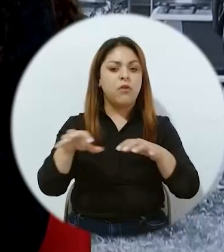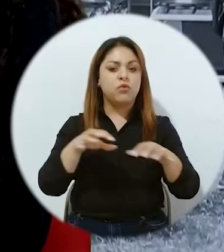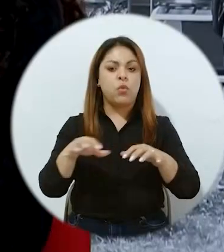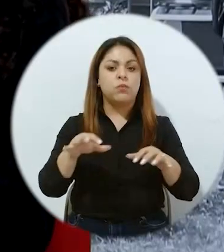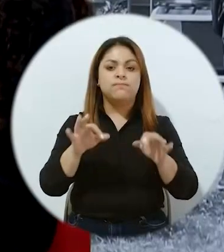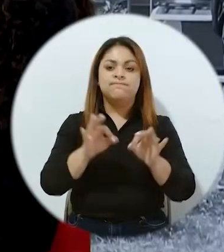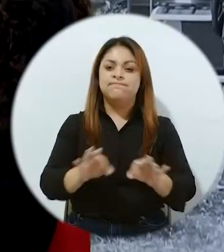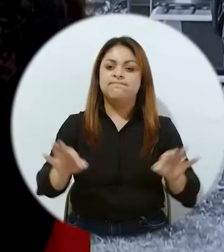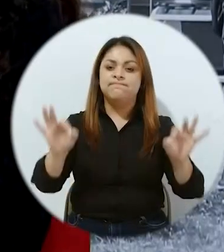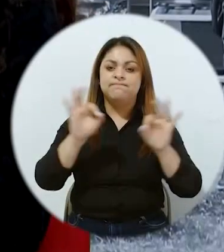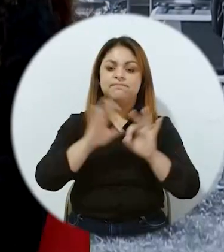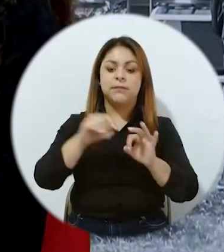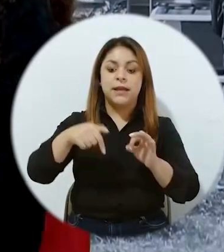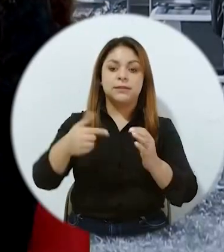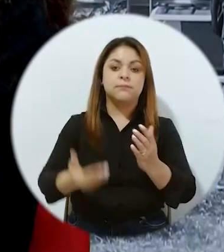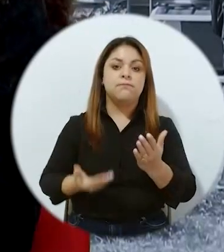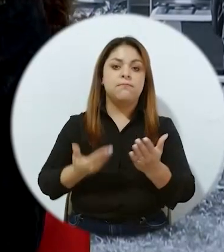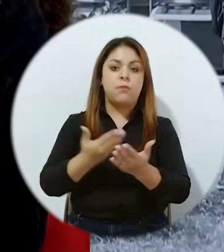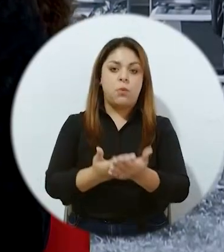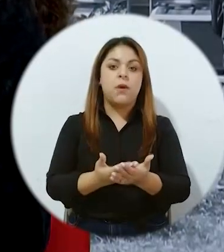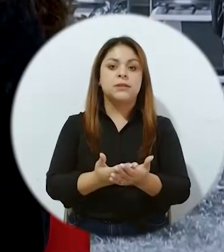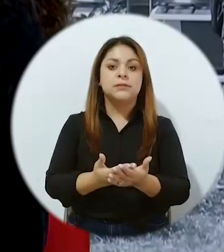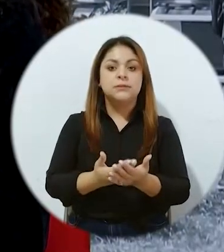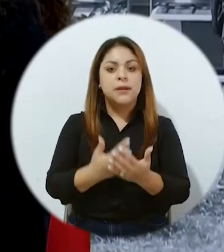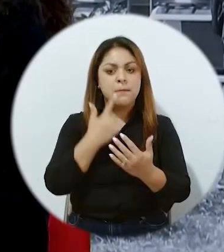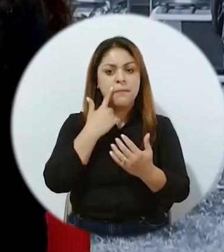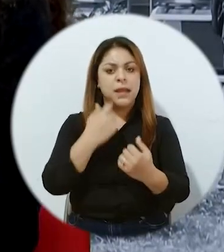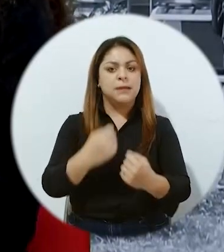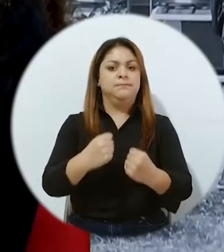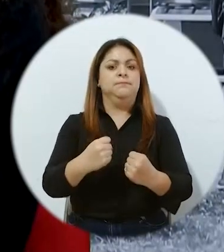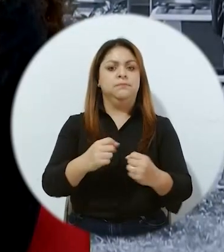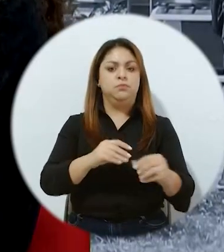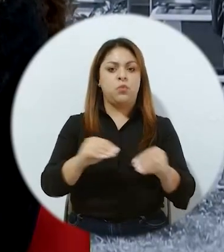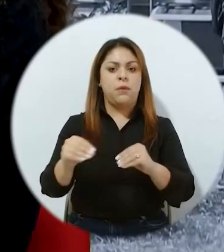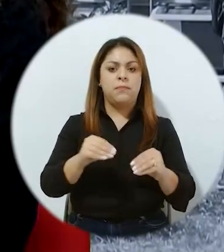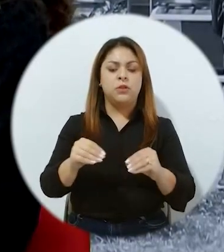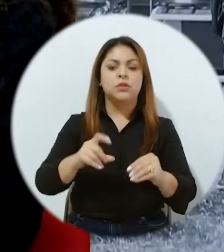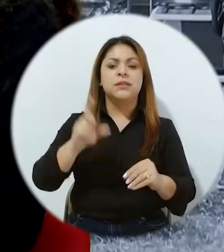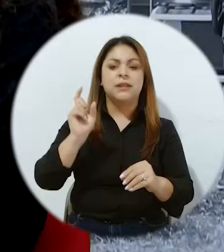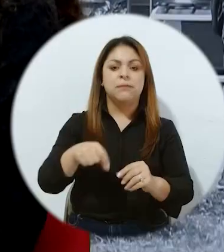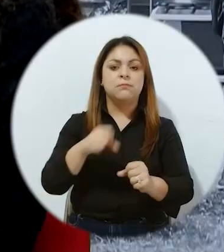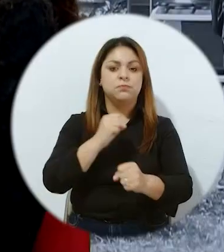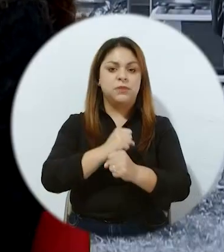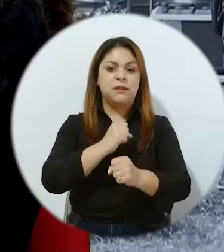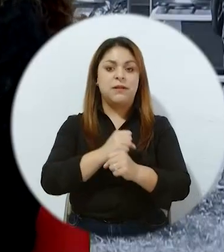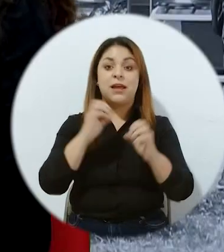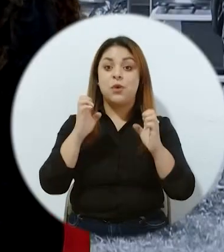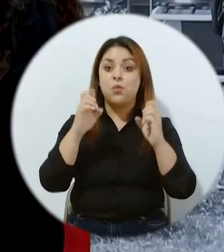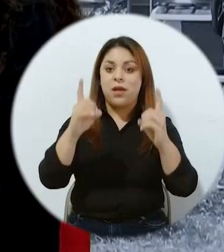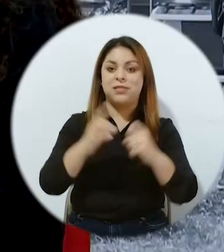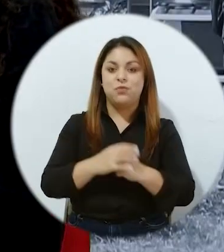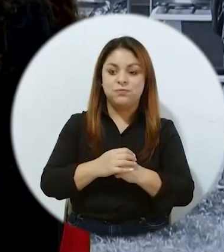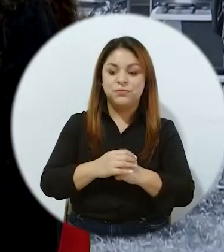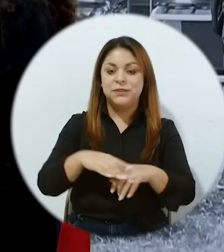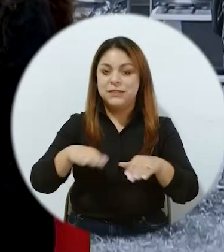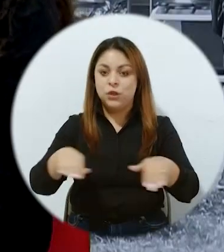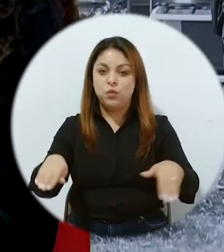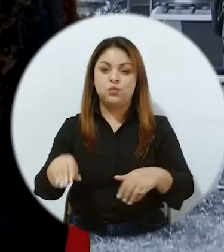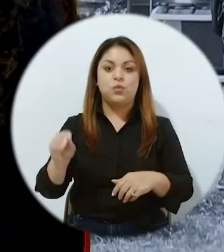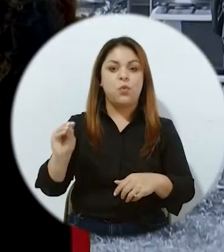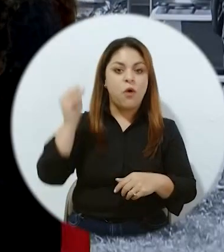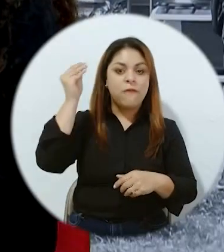determinante en estas propuestas, ¿verdad?, para afianzar el movimiento es precisamente trabajar a nivel educativo con las infancias, con las